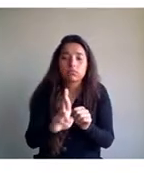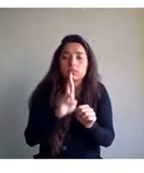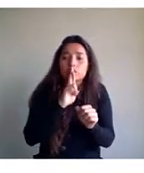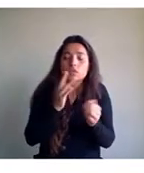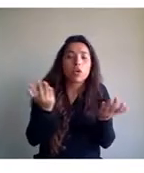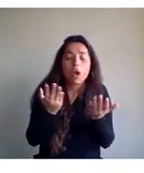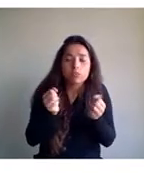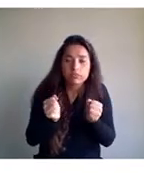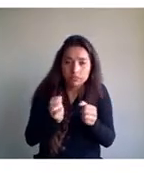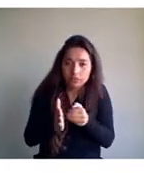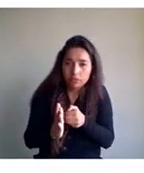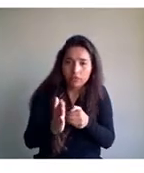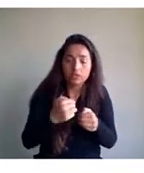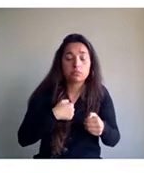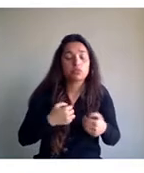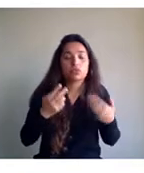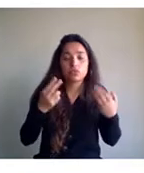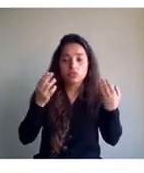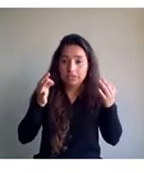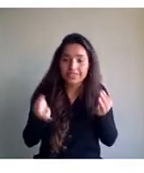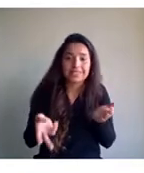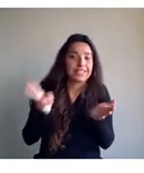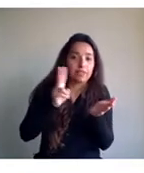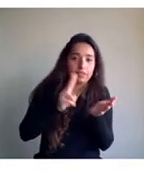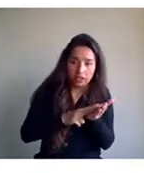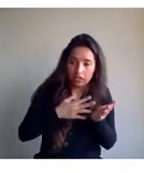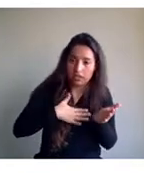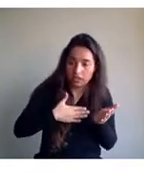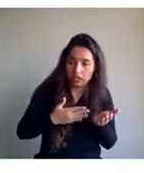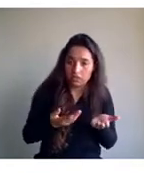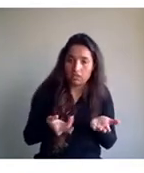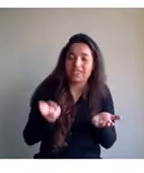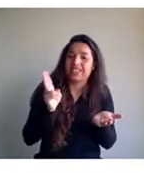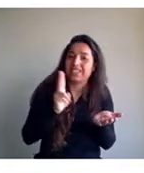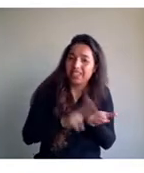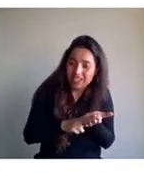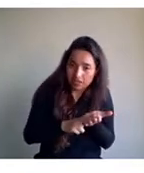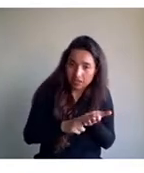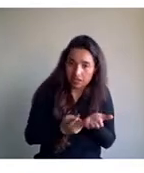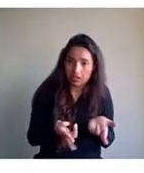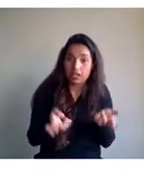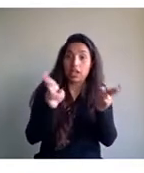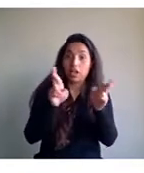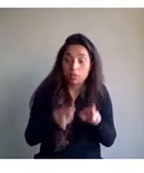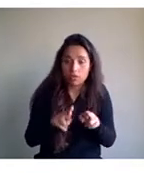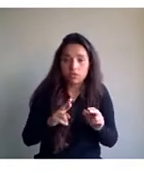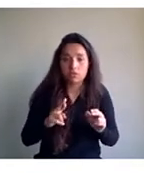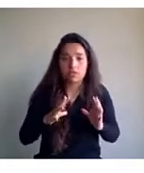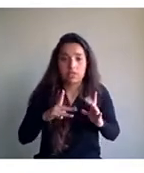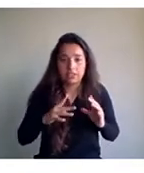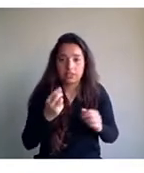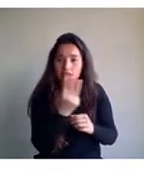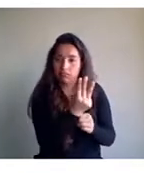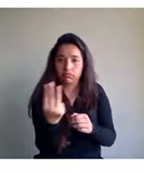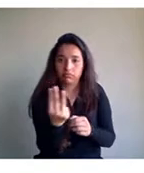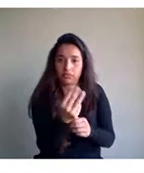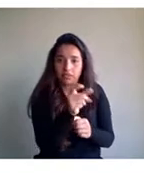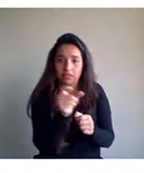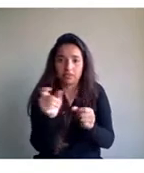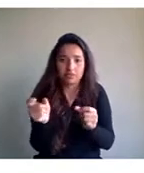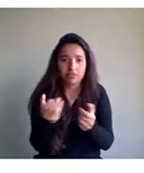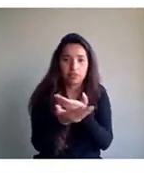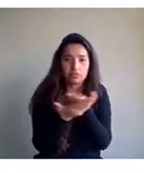quiero felicitar de nuevo al verde al acudir alejandra escobar y alejandra arenas por este paso tan importante entra